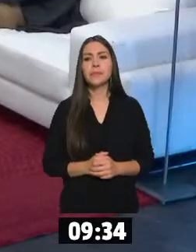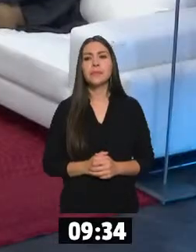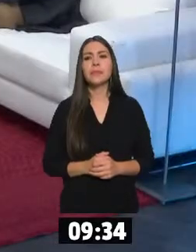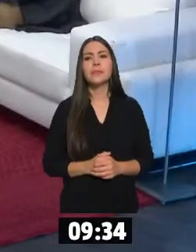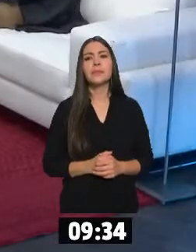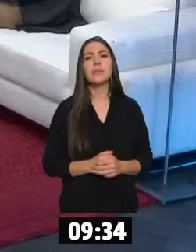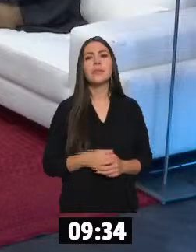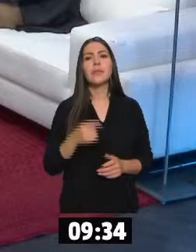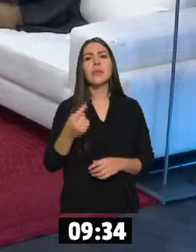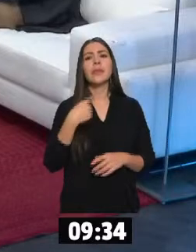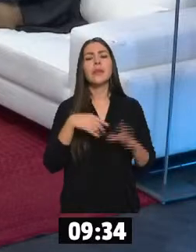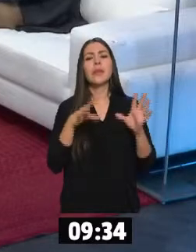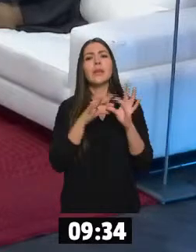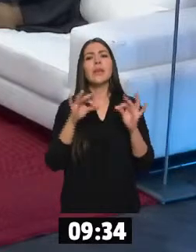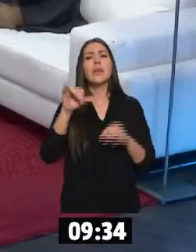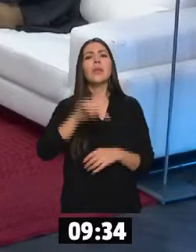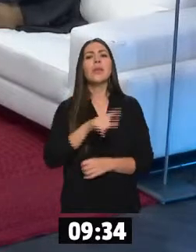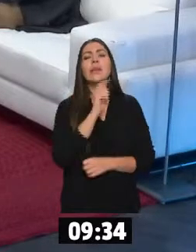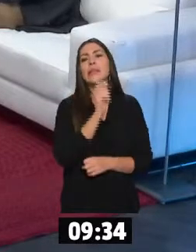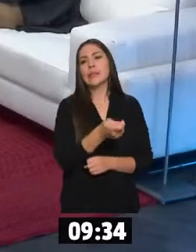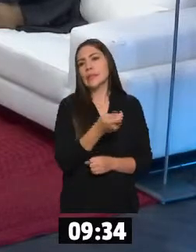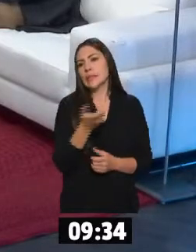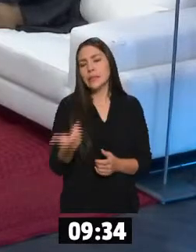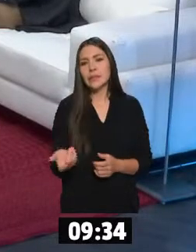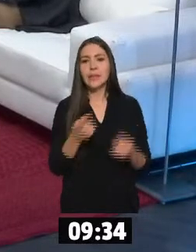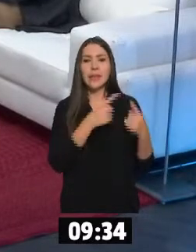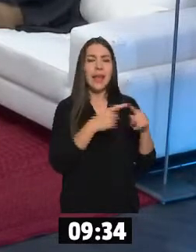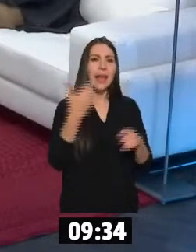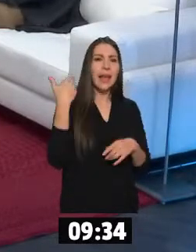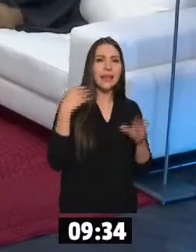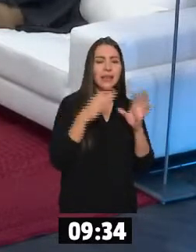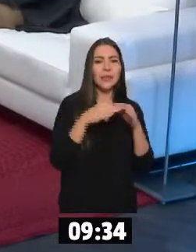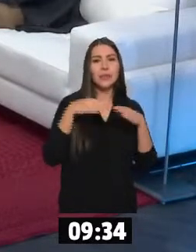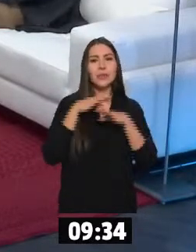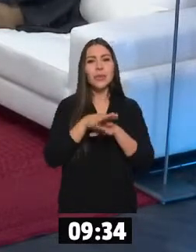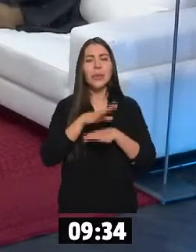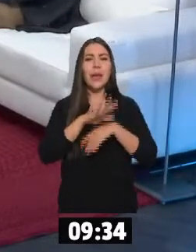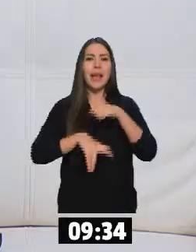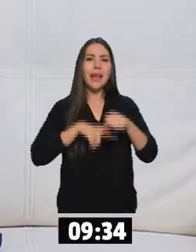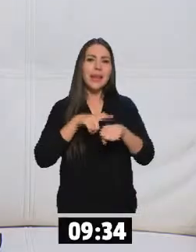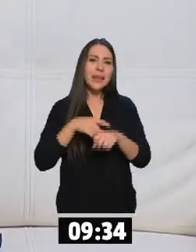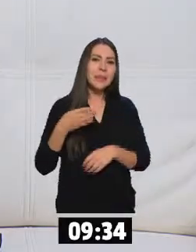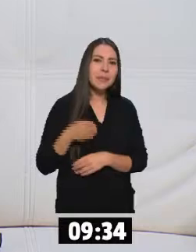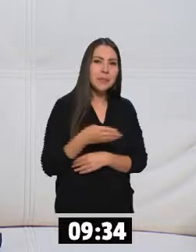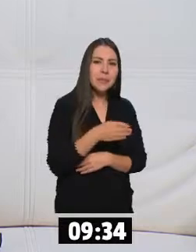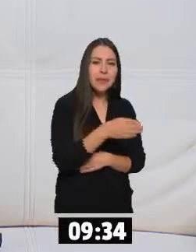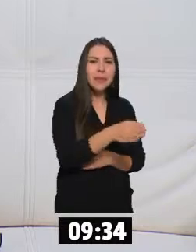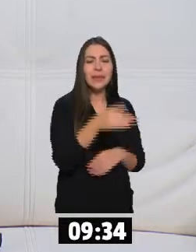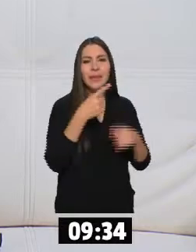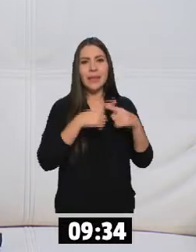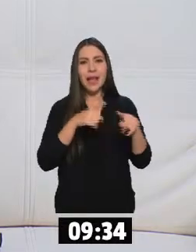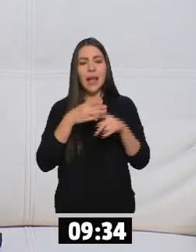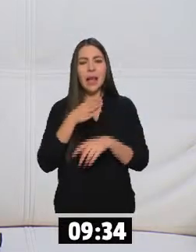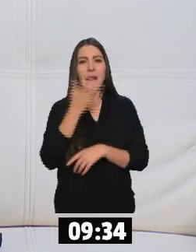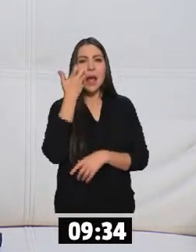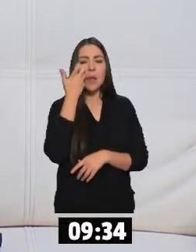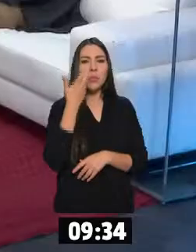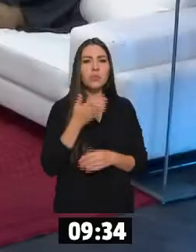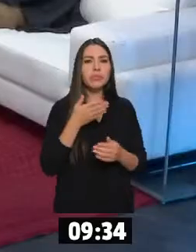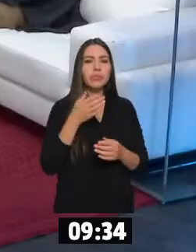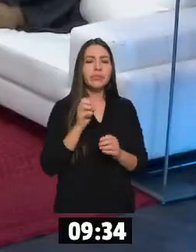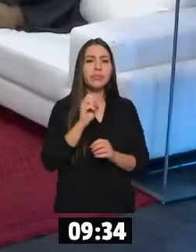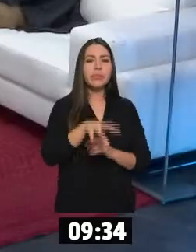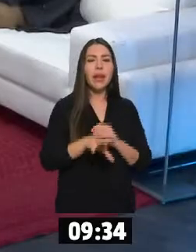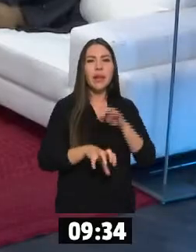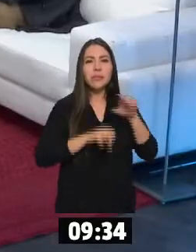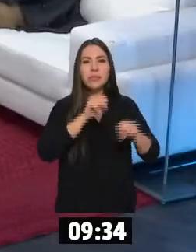qué nos va a hablar, maestro? Hablando de tilapia y invasoras. Sí, mira, hay un tema hablando de tilapia, de especies invasoras, yo creo que